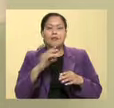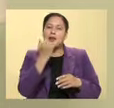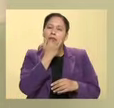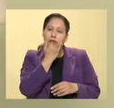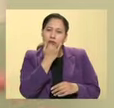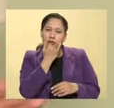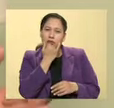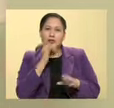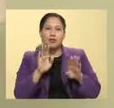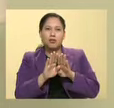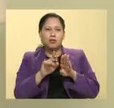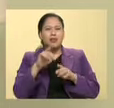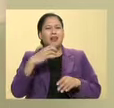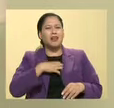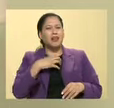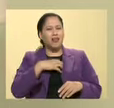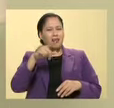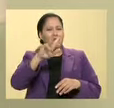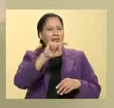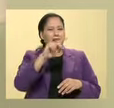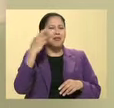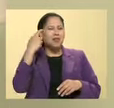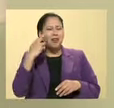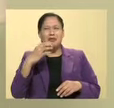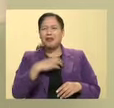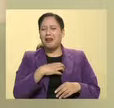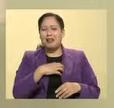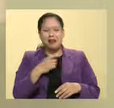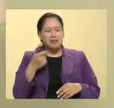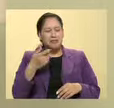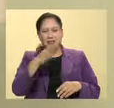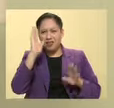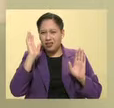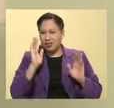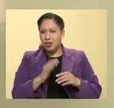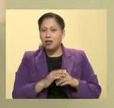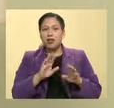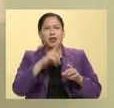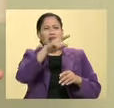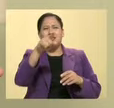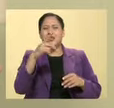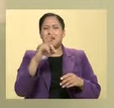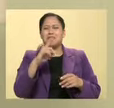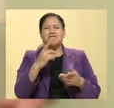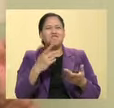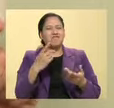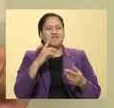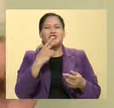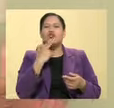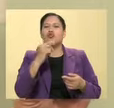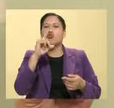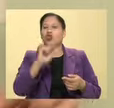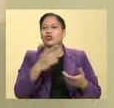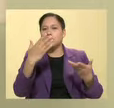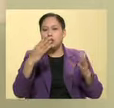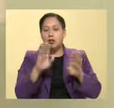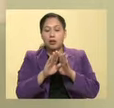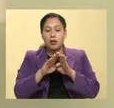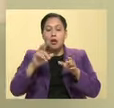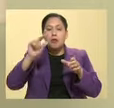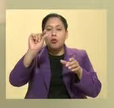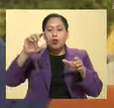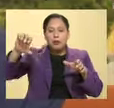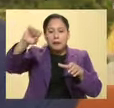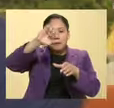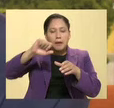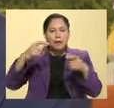la palabra, pero mucha caca. Sí. O sea, demasiada la cantidad de caca que hay como para tan poquito el merengue del pastel.